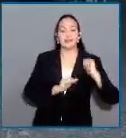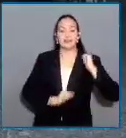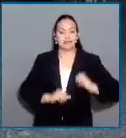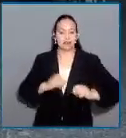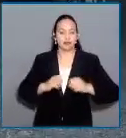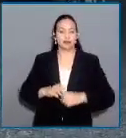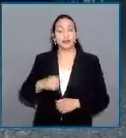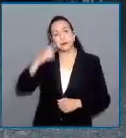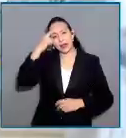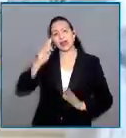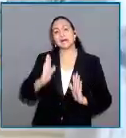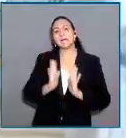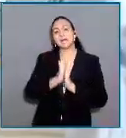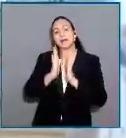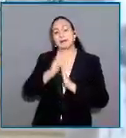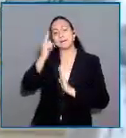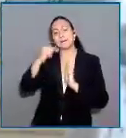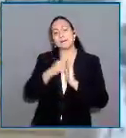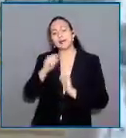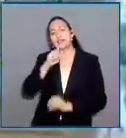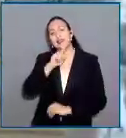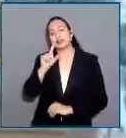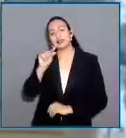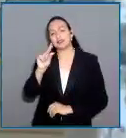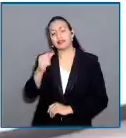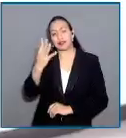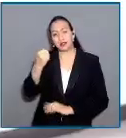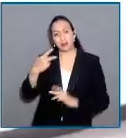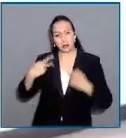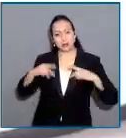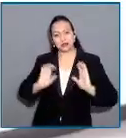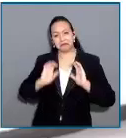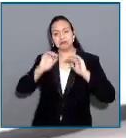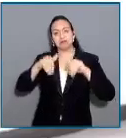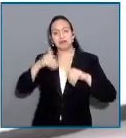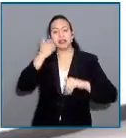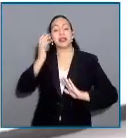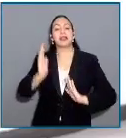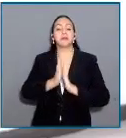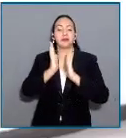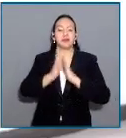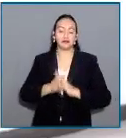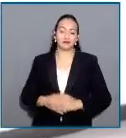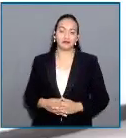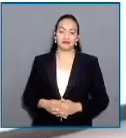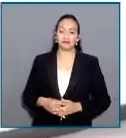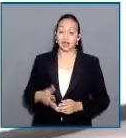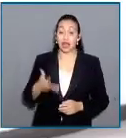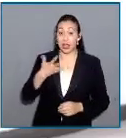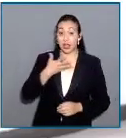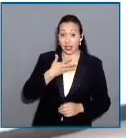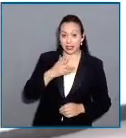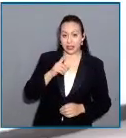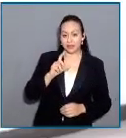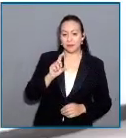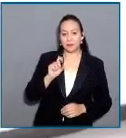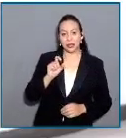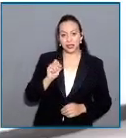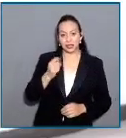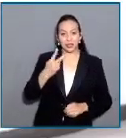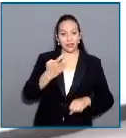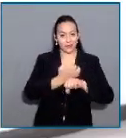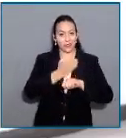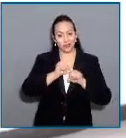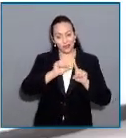participación de 1,179 personas aspirantes. Hoy tenemos 22 distritos federales que operan para las elecciones